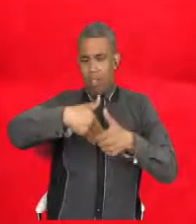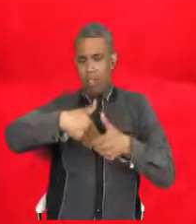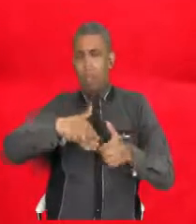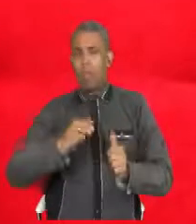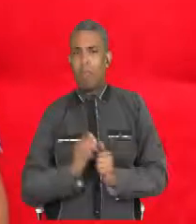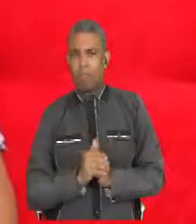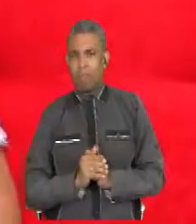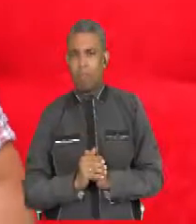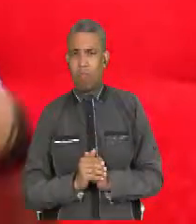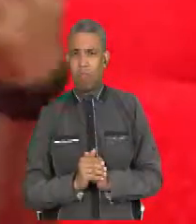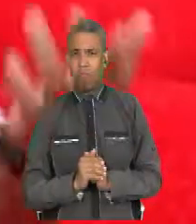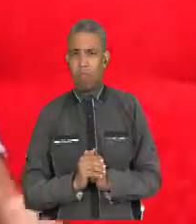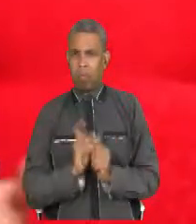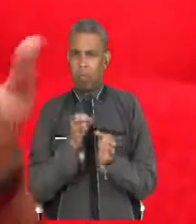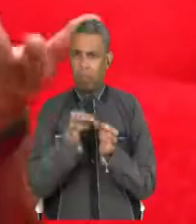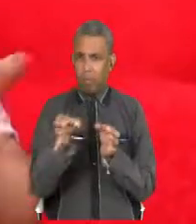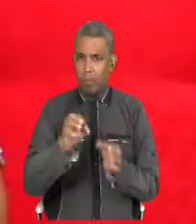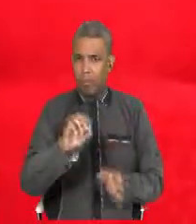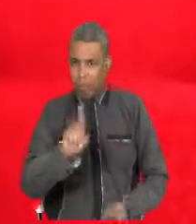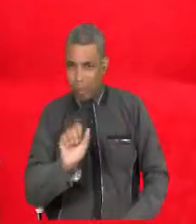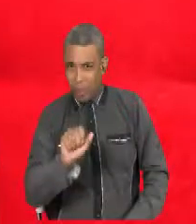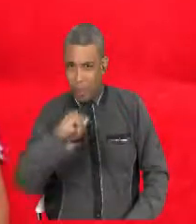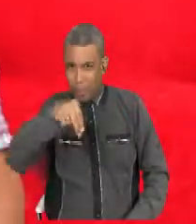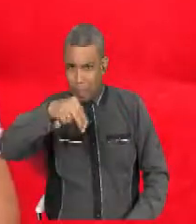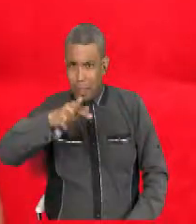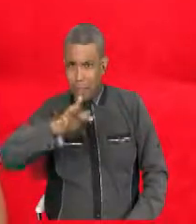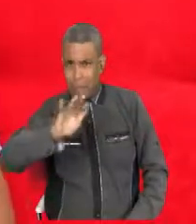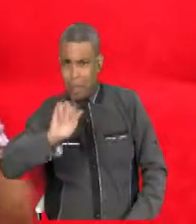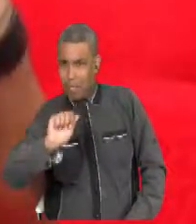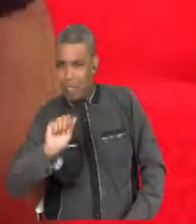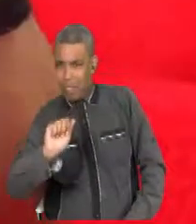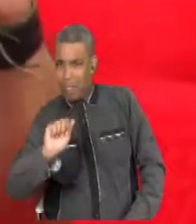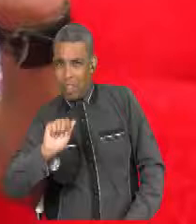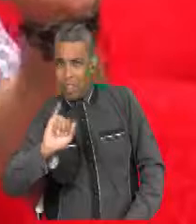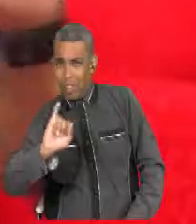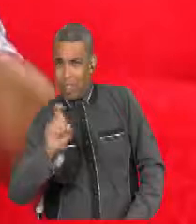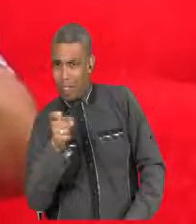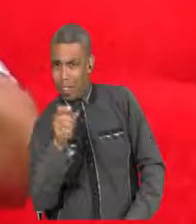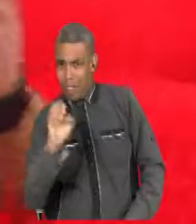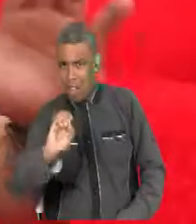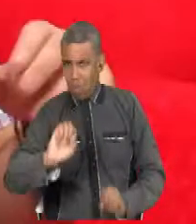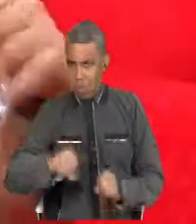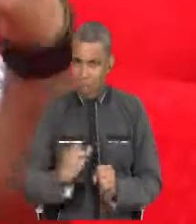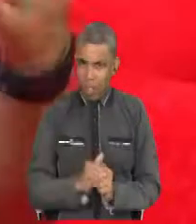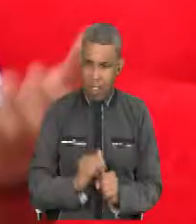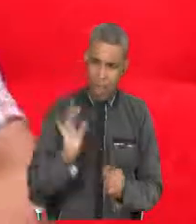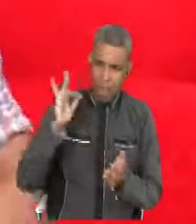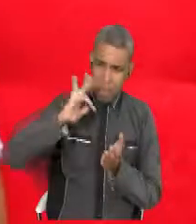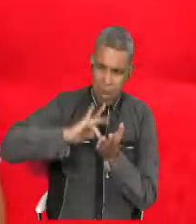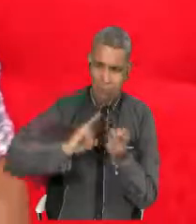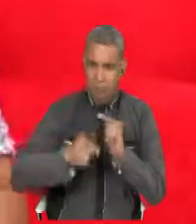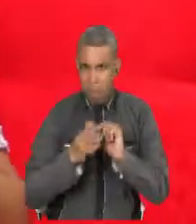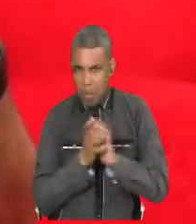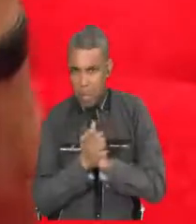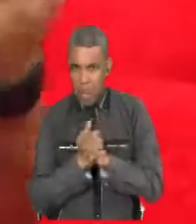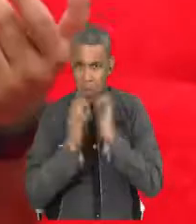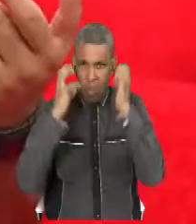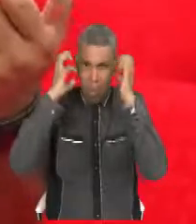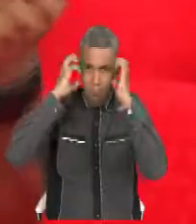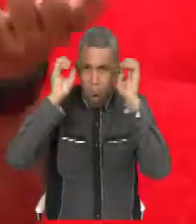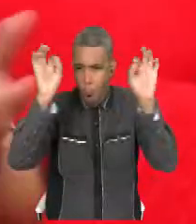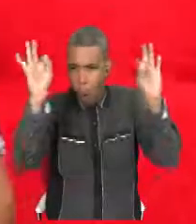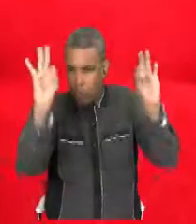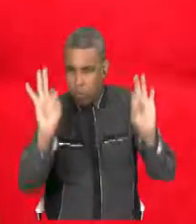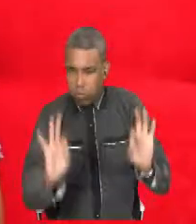también, hacer producciones de eventos, todo lo que tiene que ver con el escenario, animaciones,